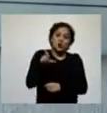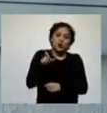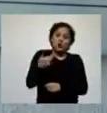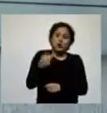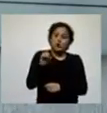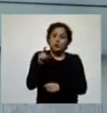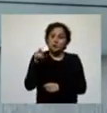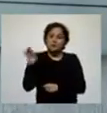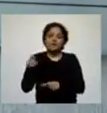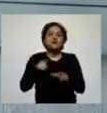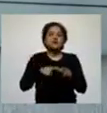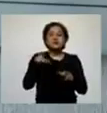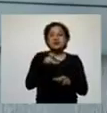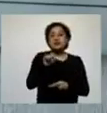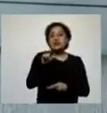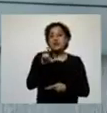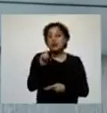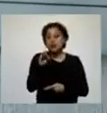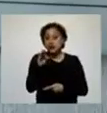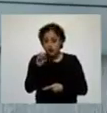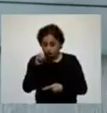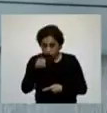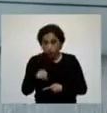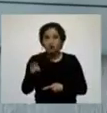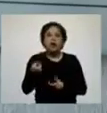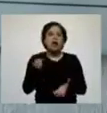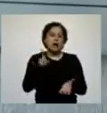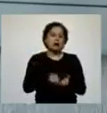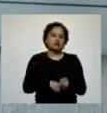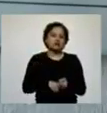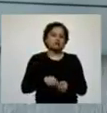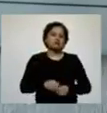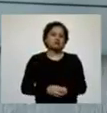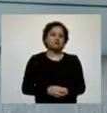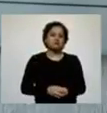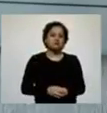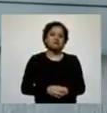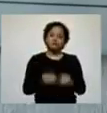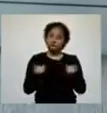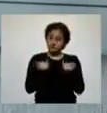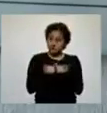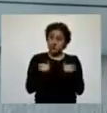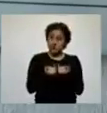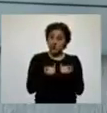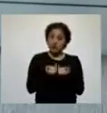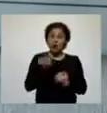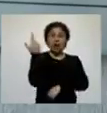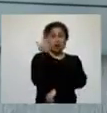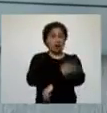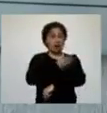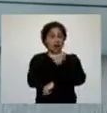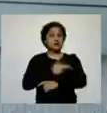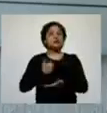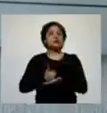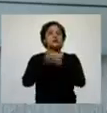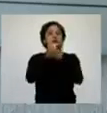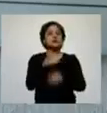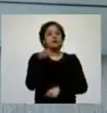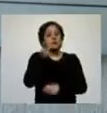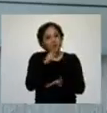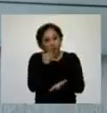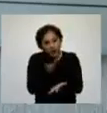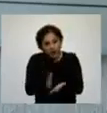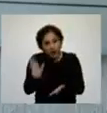xilófono, que son bastante utilizados en el repertorio orquestal. Aquí siguen teniendo el papel rítmico, pero además también el